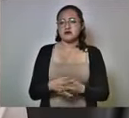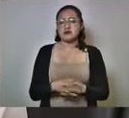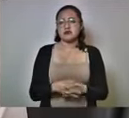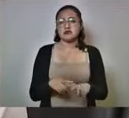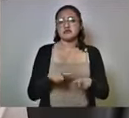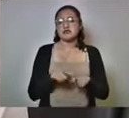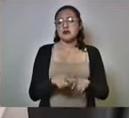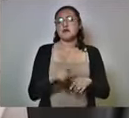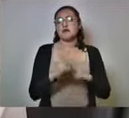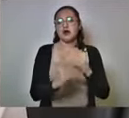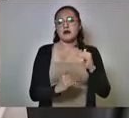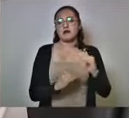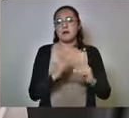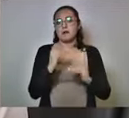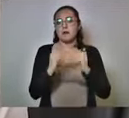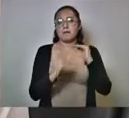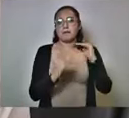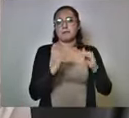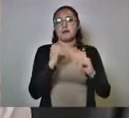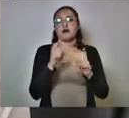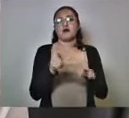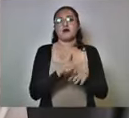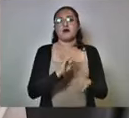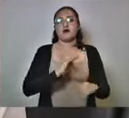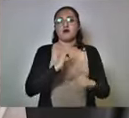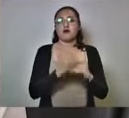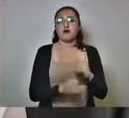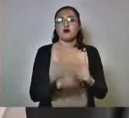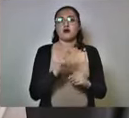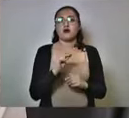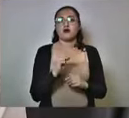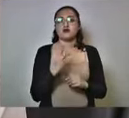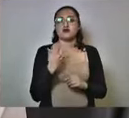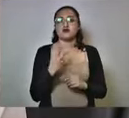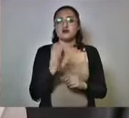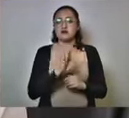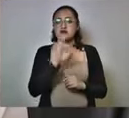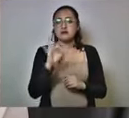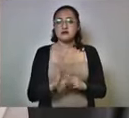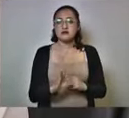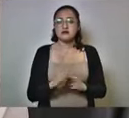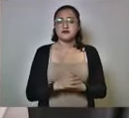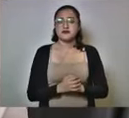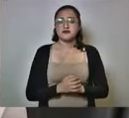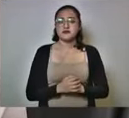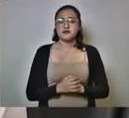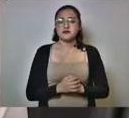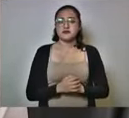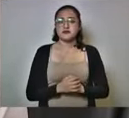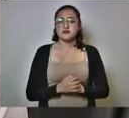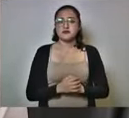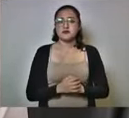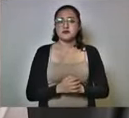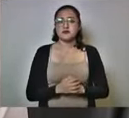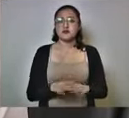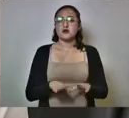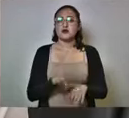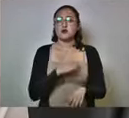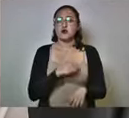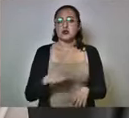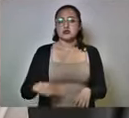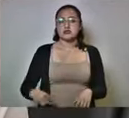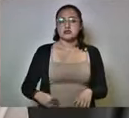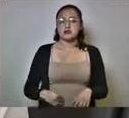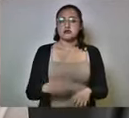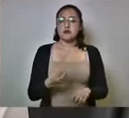continúa aumentando, llegando a la fecha de corte al 88%. Respecto a municipios